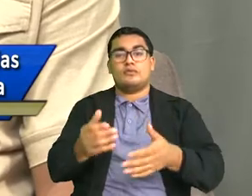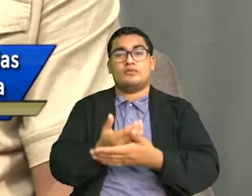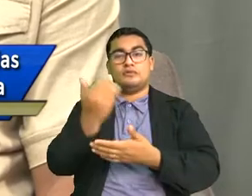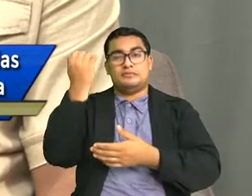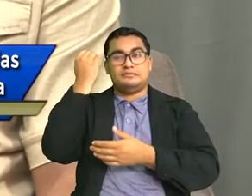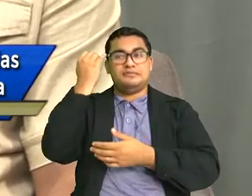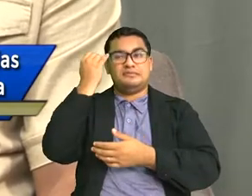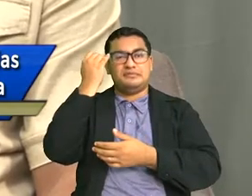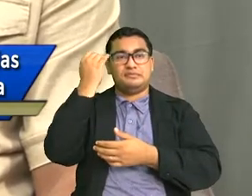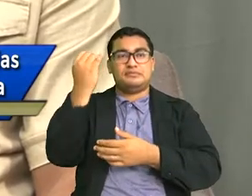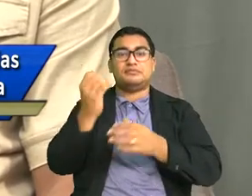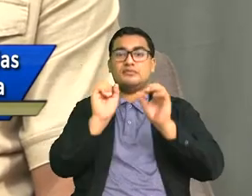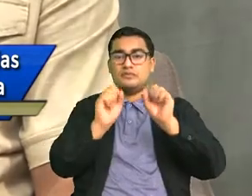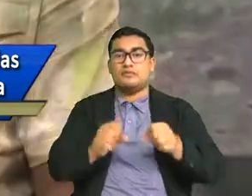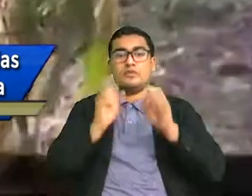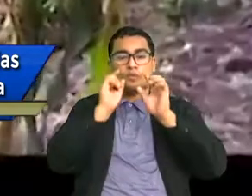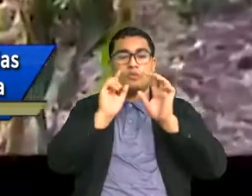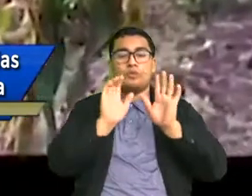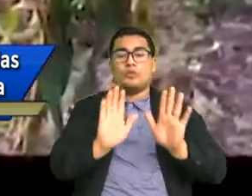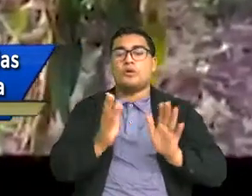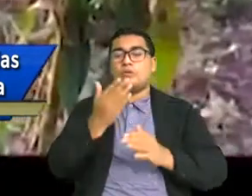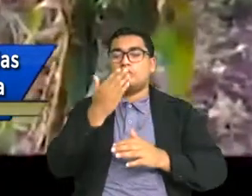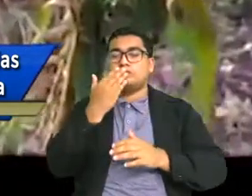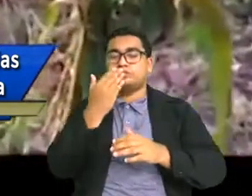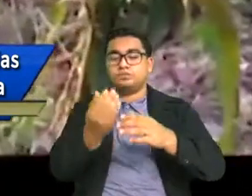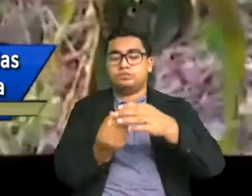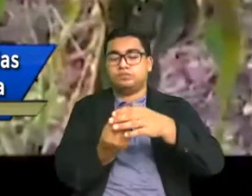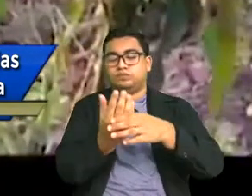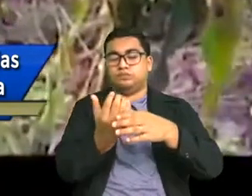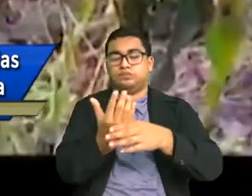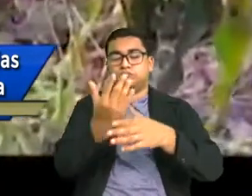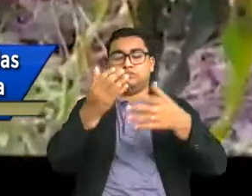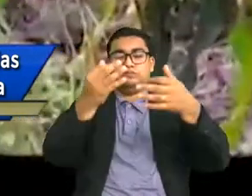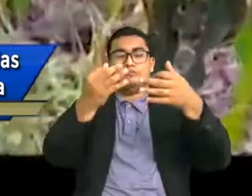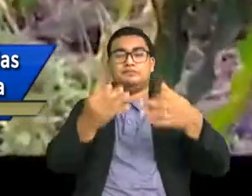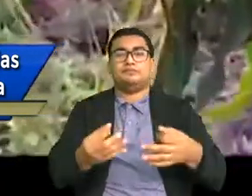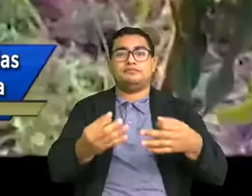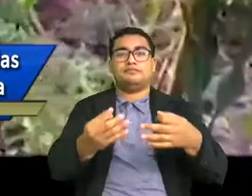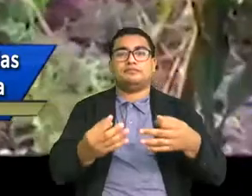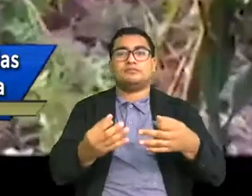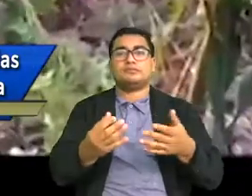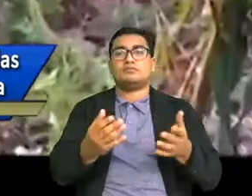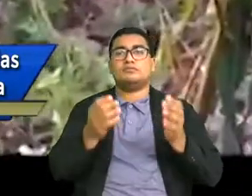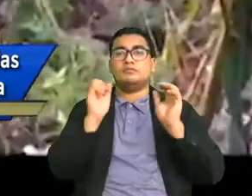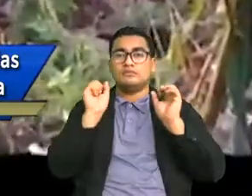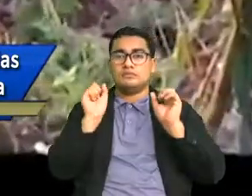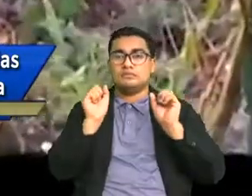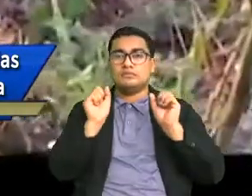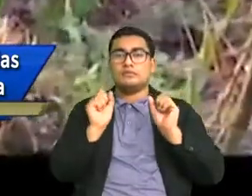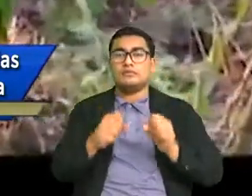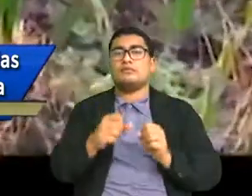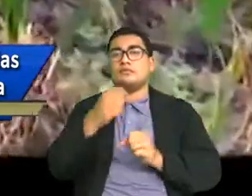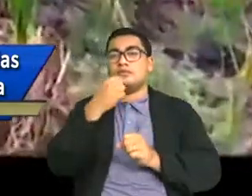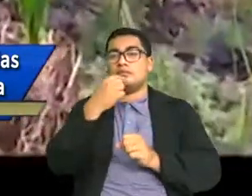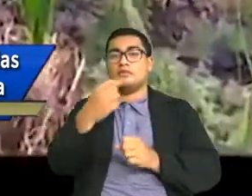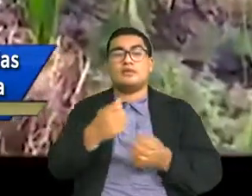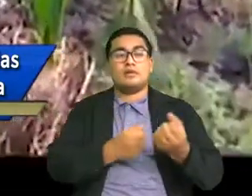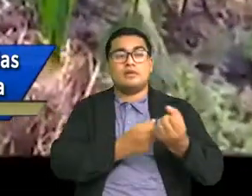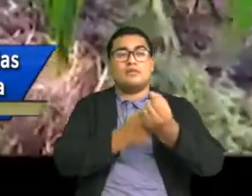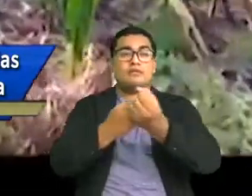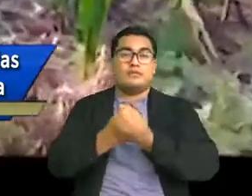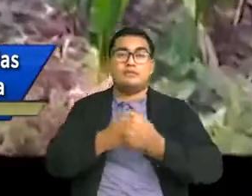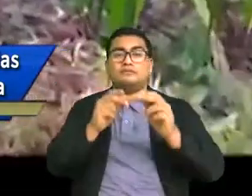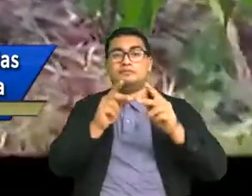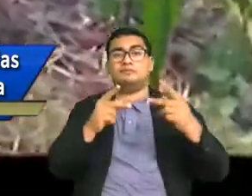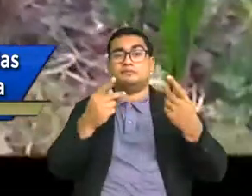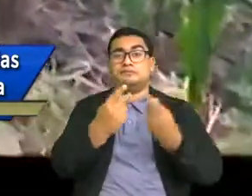garanticen una buena cosecha y que garanticen la suplir a nuestros pueblos todos estos